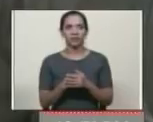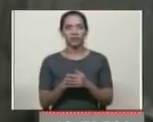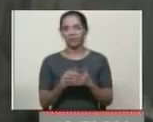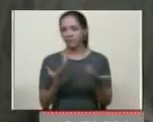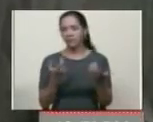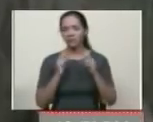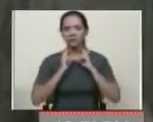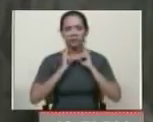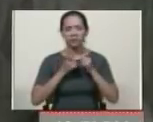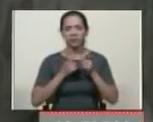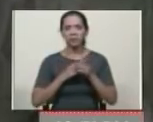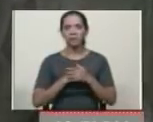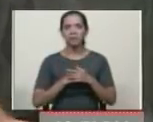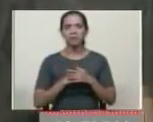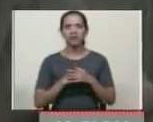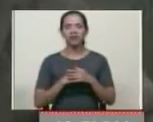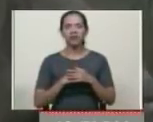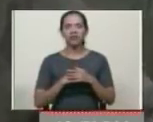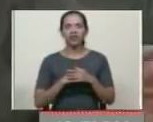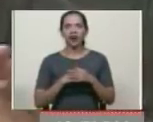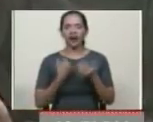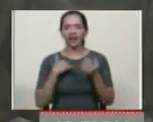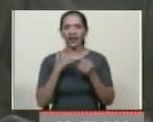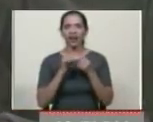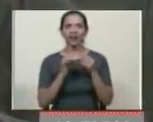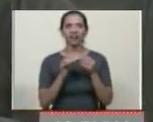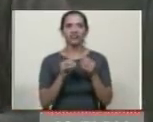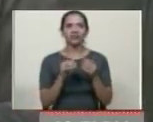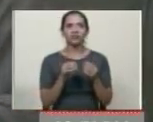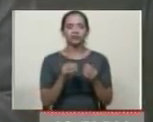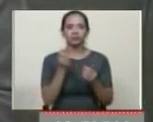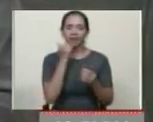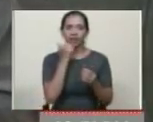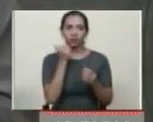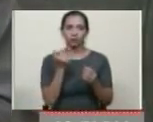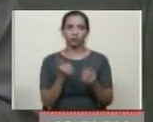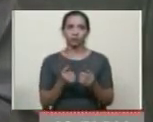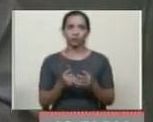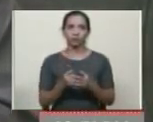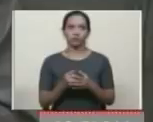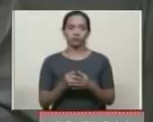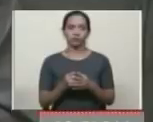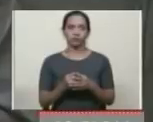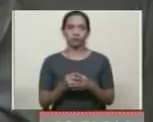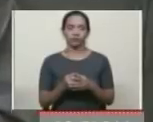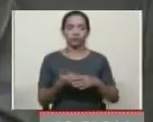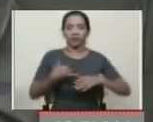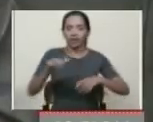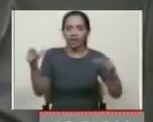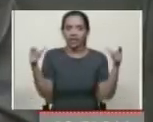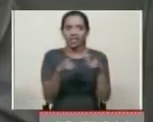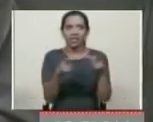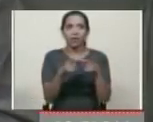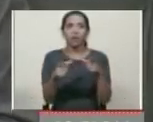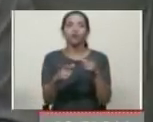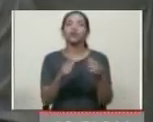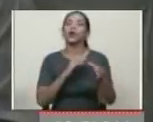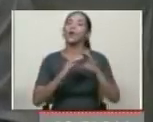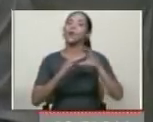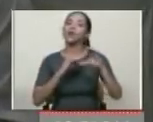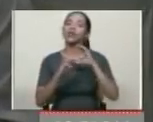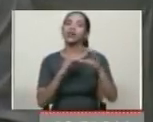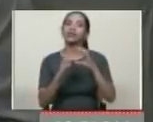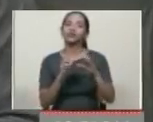Pues claro. Tú podías conectarte internet allí y subir. Entonces, por ejemplo, fíjate esta, Mango. Hay equipos de comunicación alternativa que trabajan con el